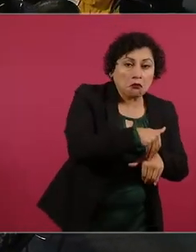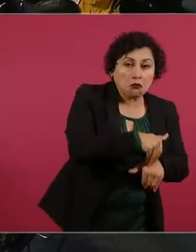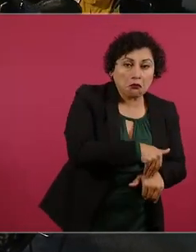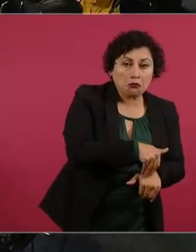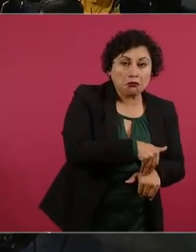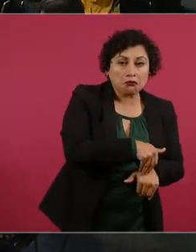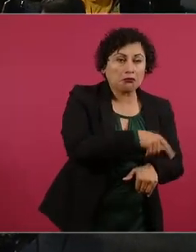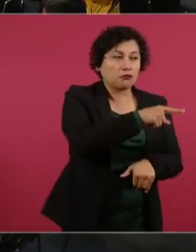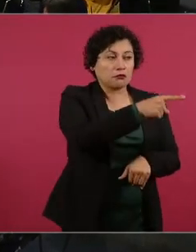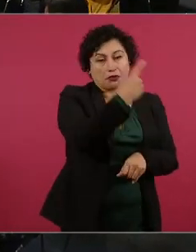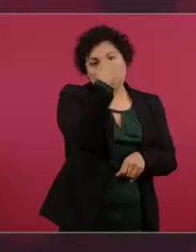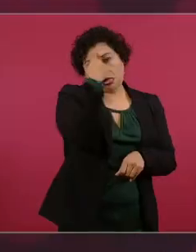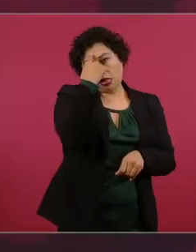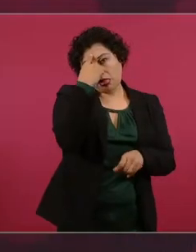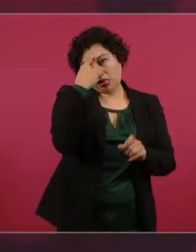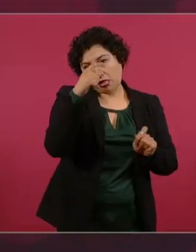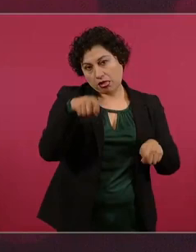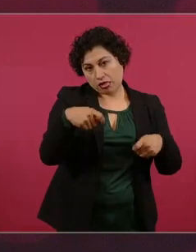porque